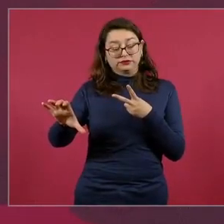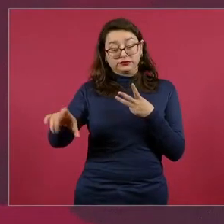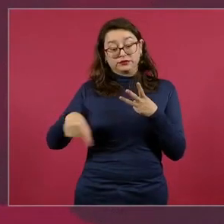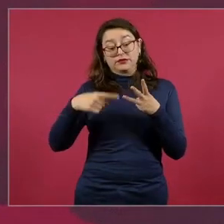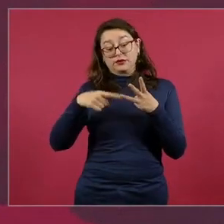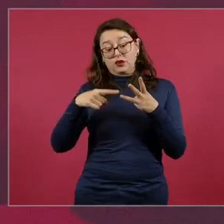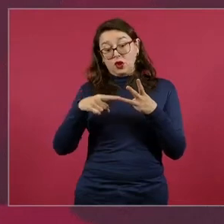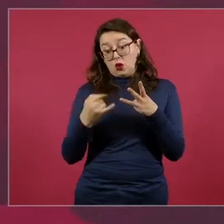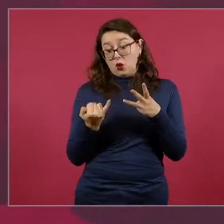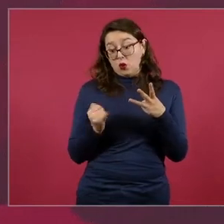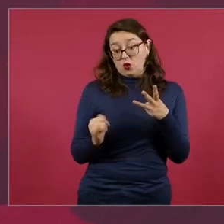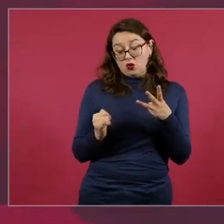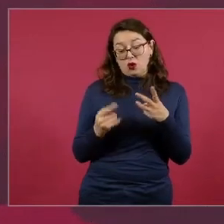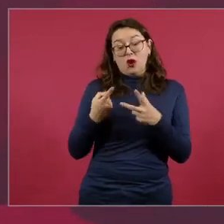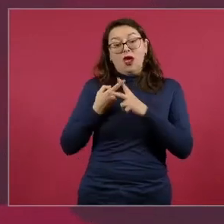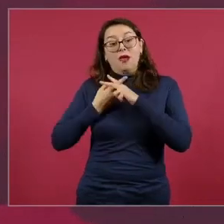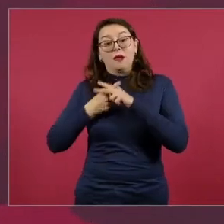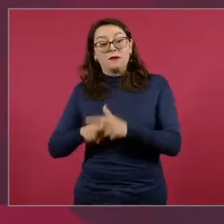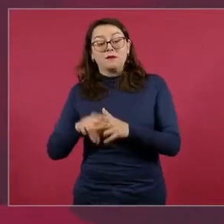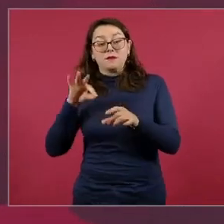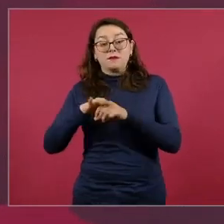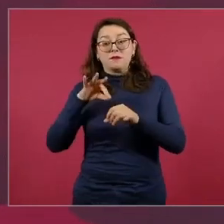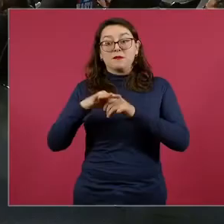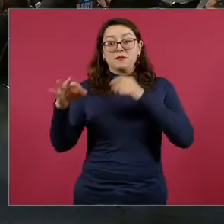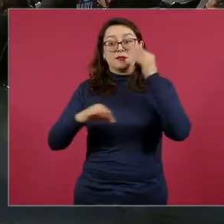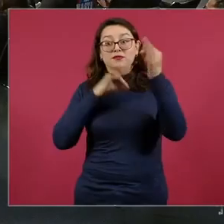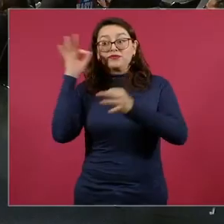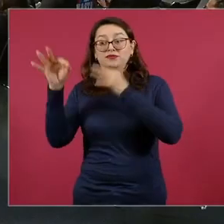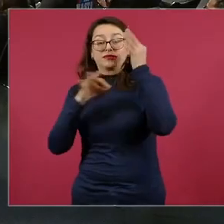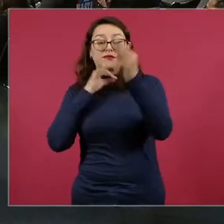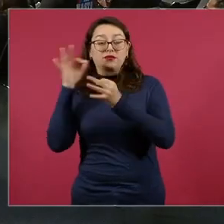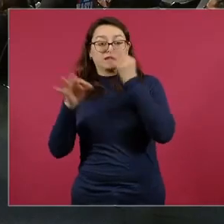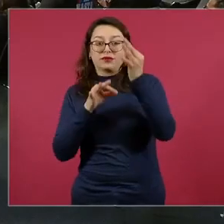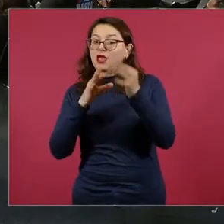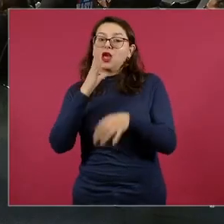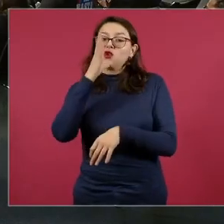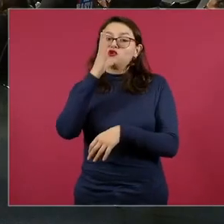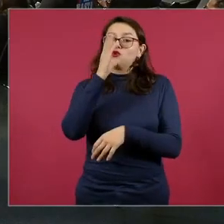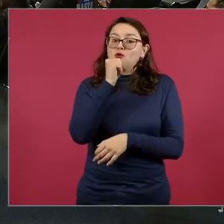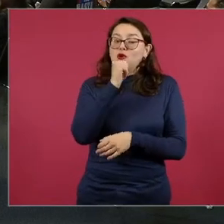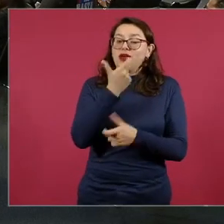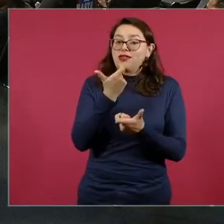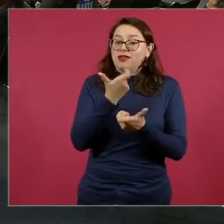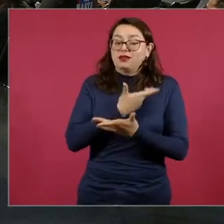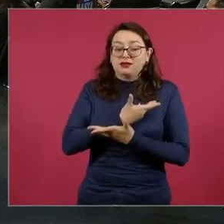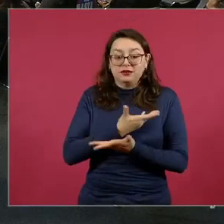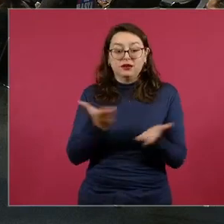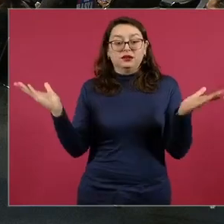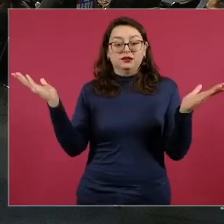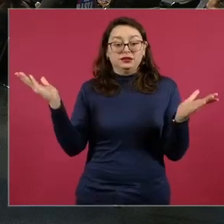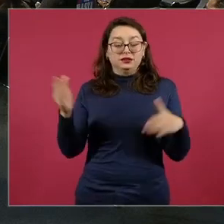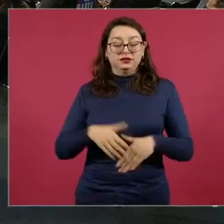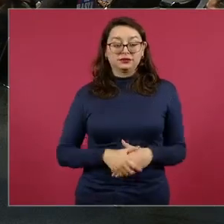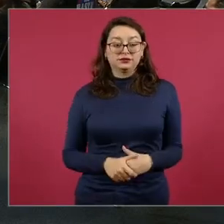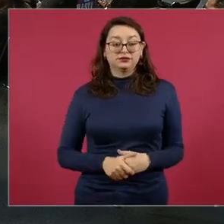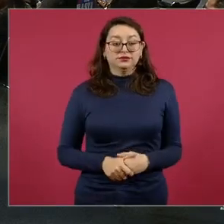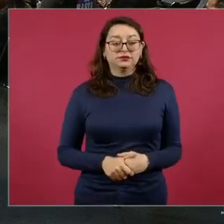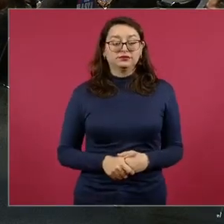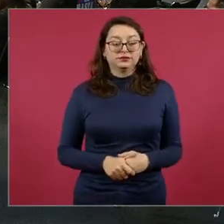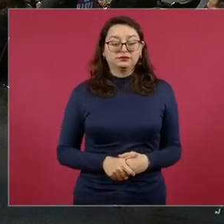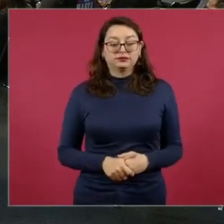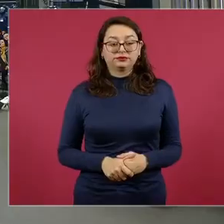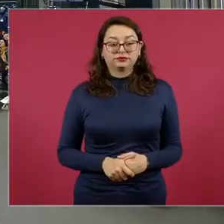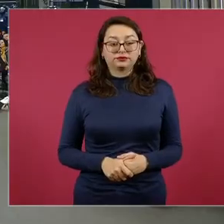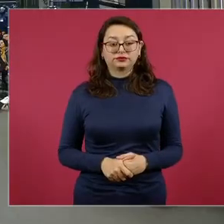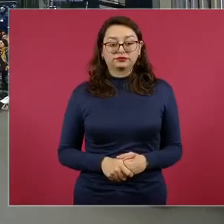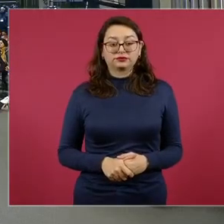por la campaña. Ah, por la veda. Por la veda. Quedamos pendientes de fotografías. De presidente, en ese rato,